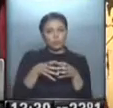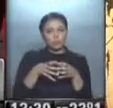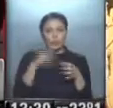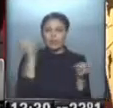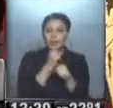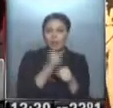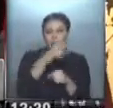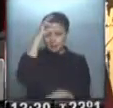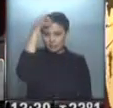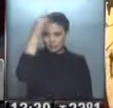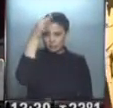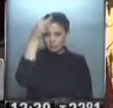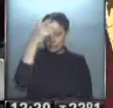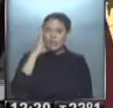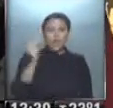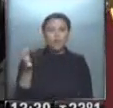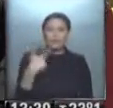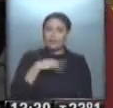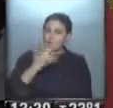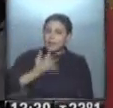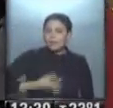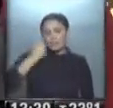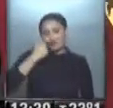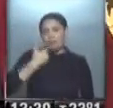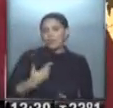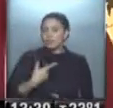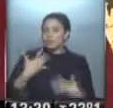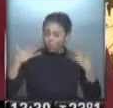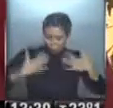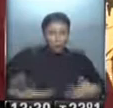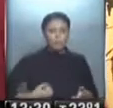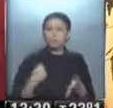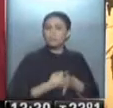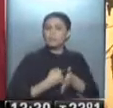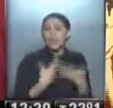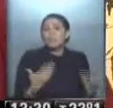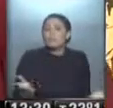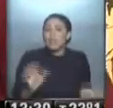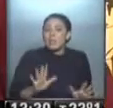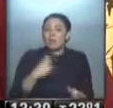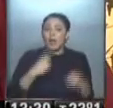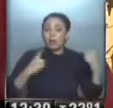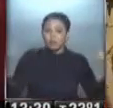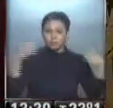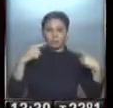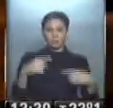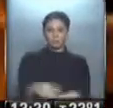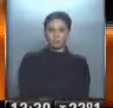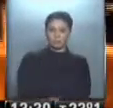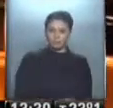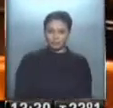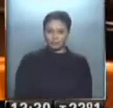de trabajo de teatro es algo que nos interesa y que por eso le ponemos el cuerpo a esto, que puede ser tan controversial al mismo tiempo.